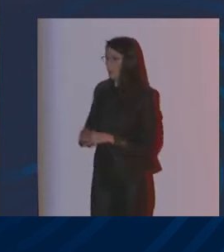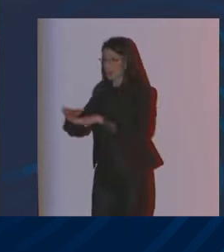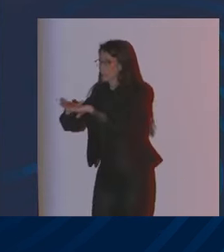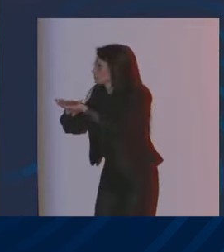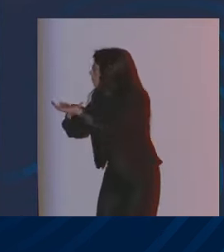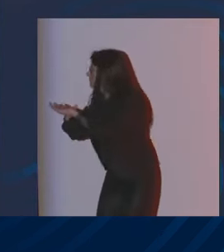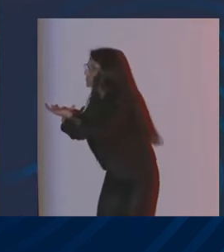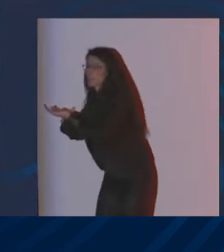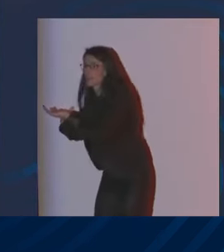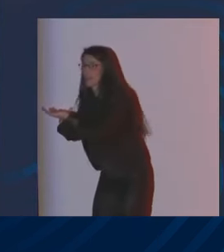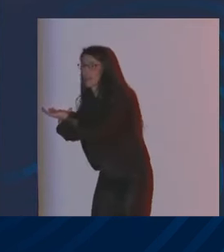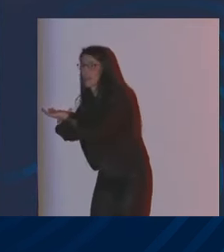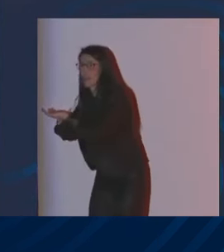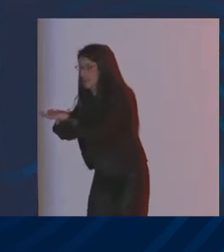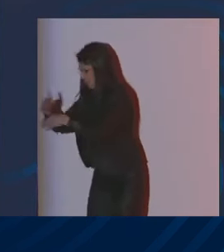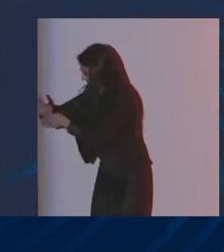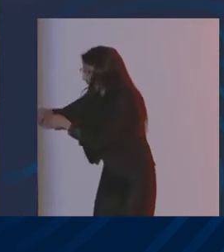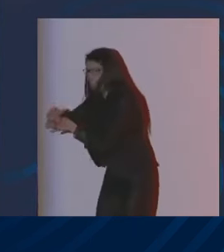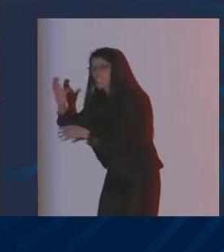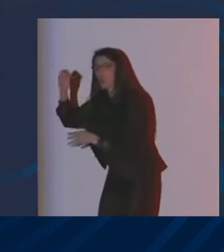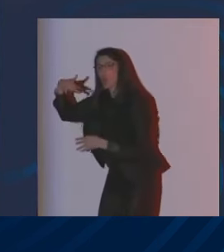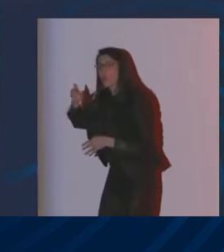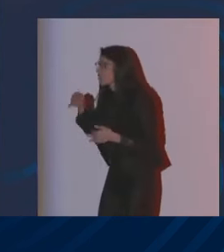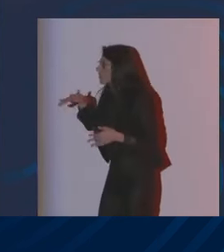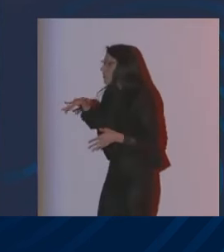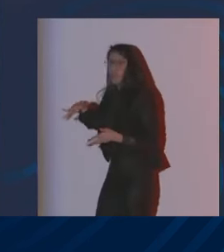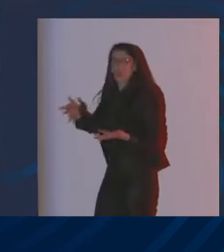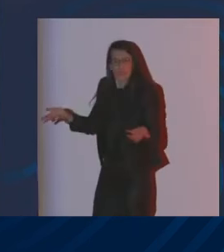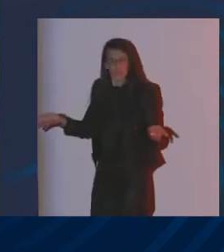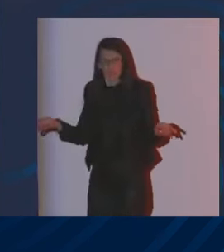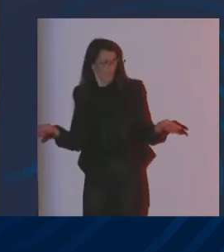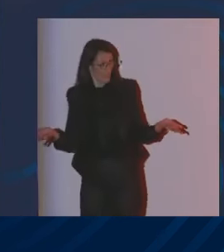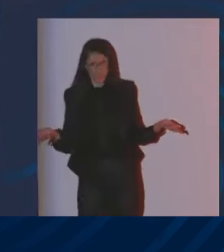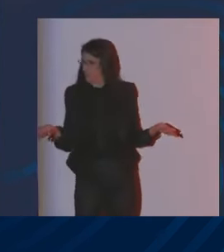Perdonen, ¿la calle de la Concordia?